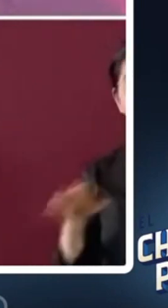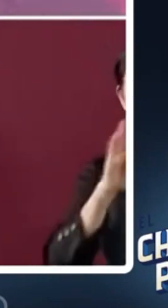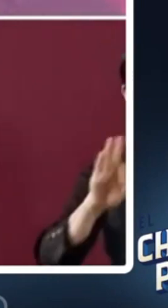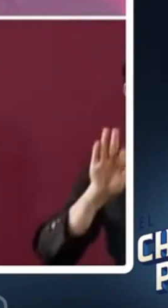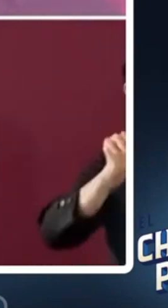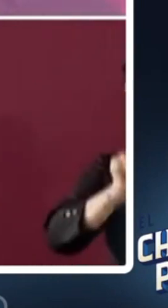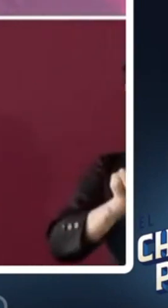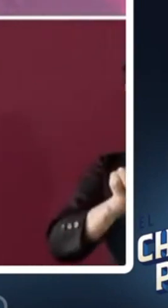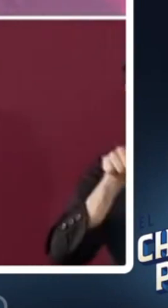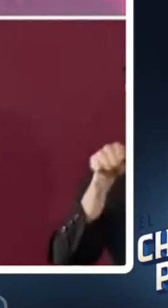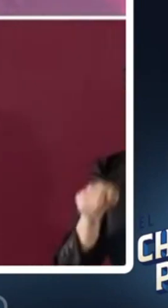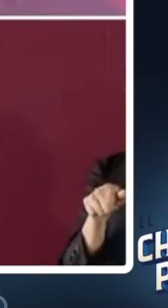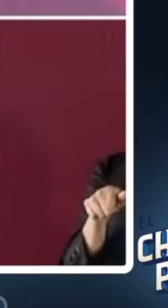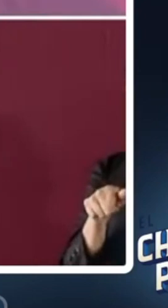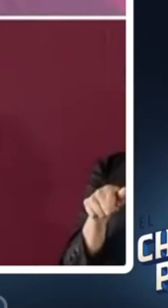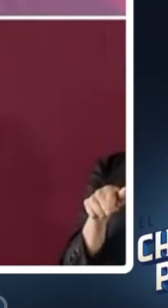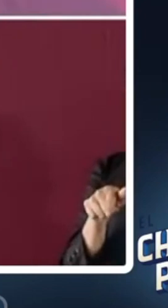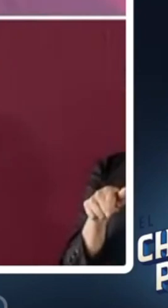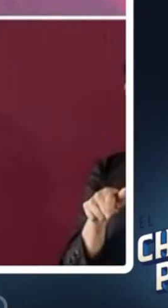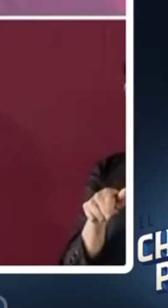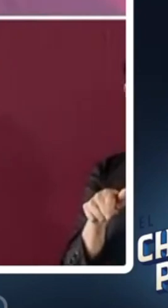FA, que va de